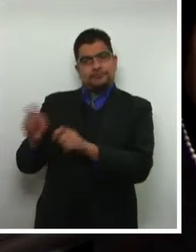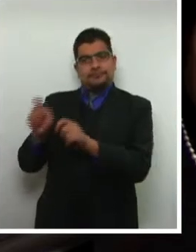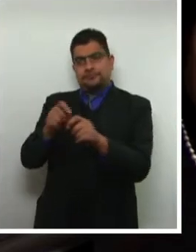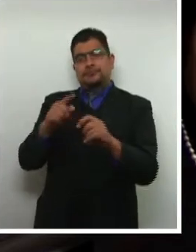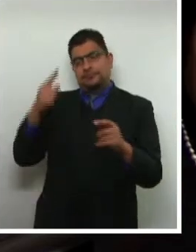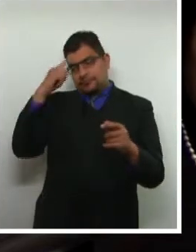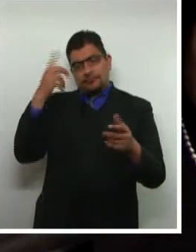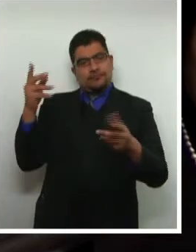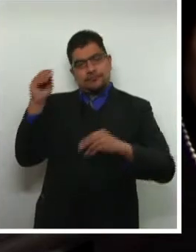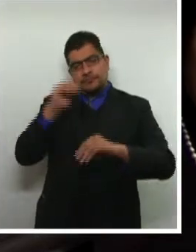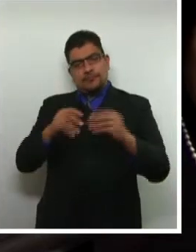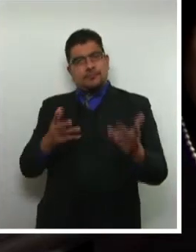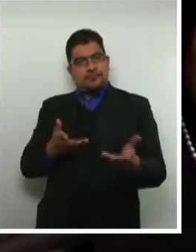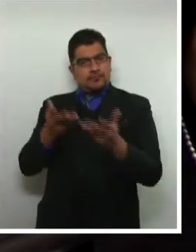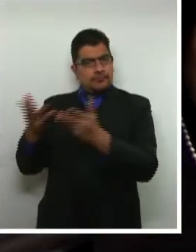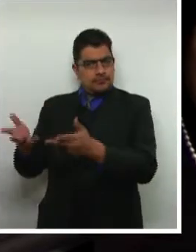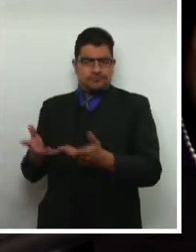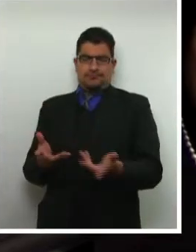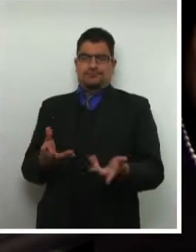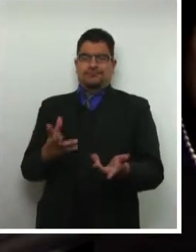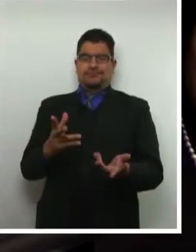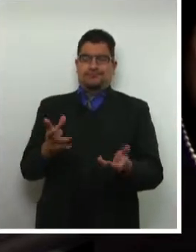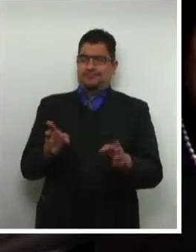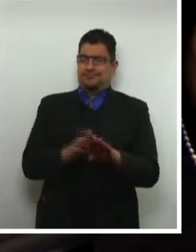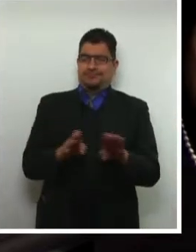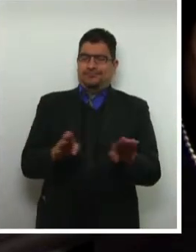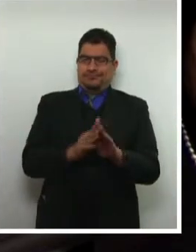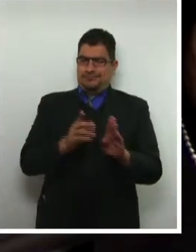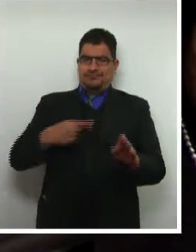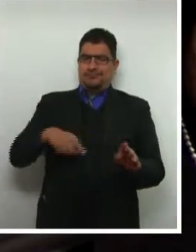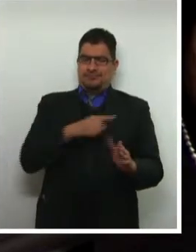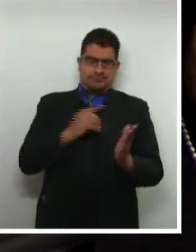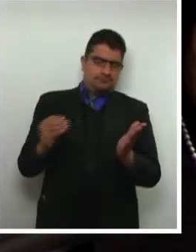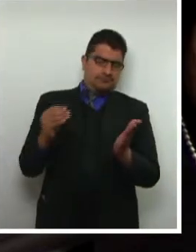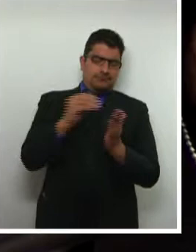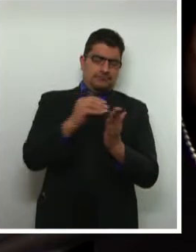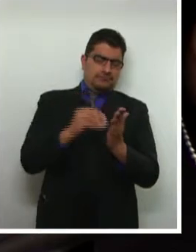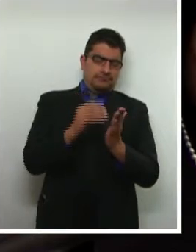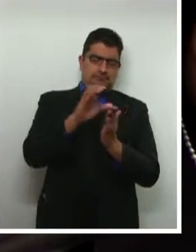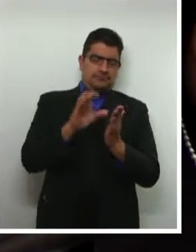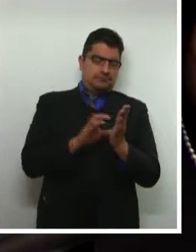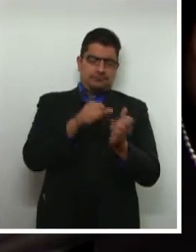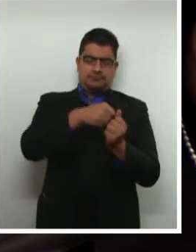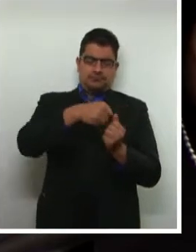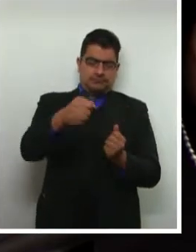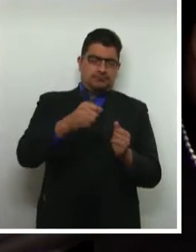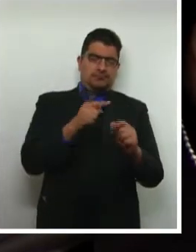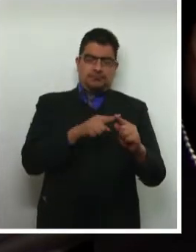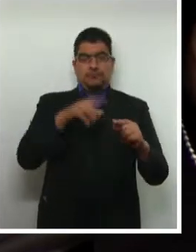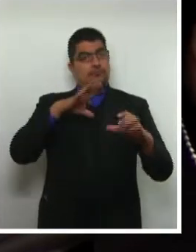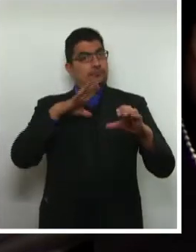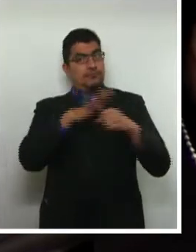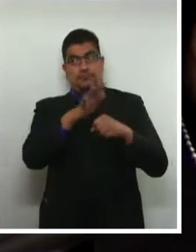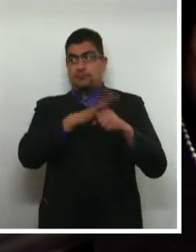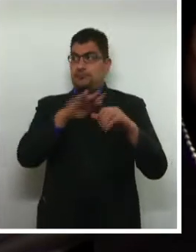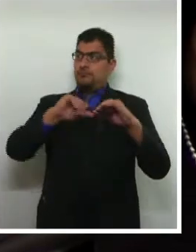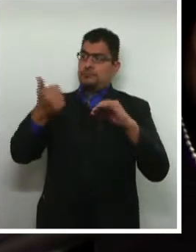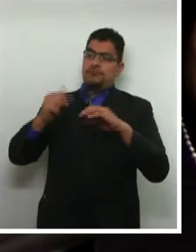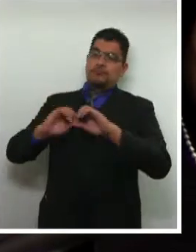creados, y de ninguna manera podemos establecer por encima de las